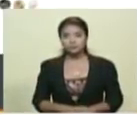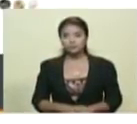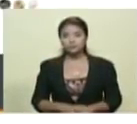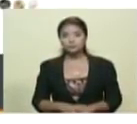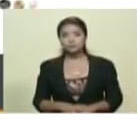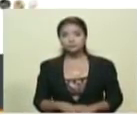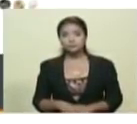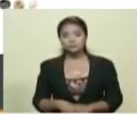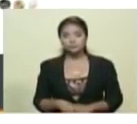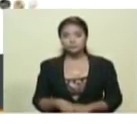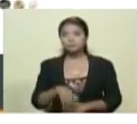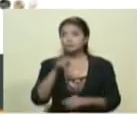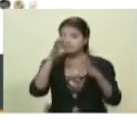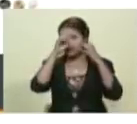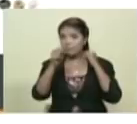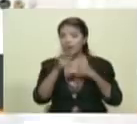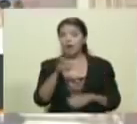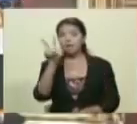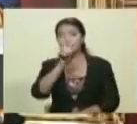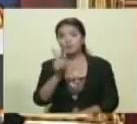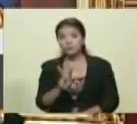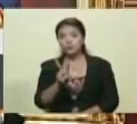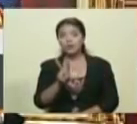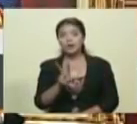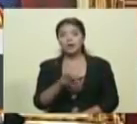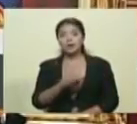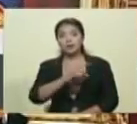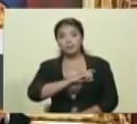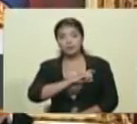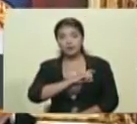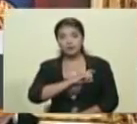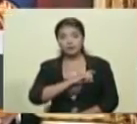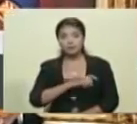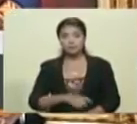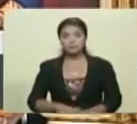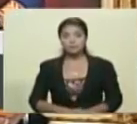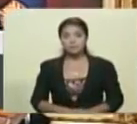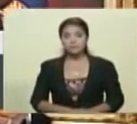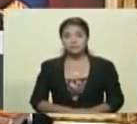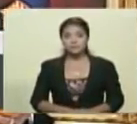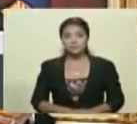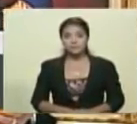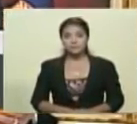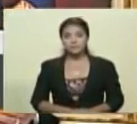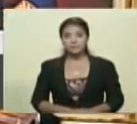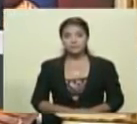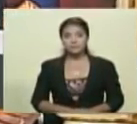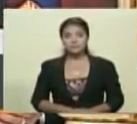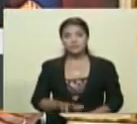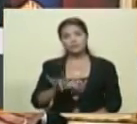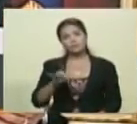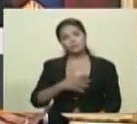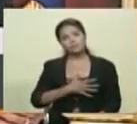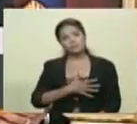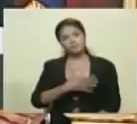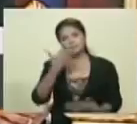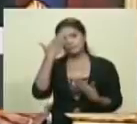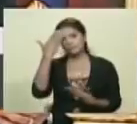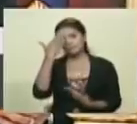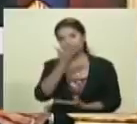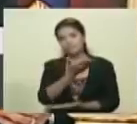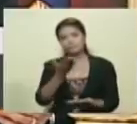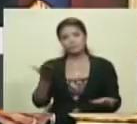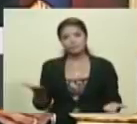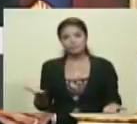Igualmente, Embajada de Venezuela en Guatemala. Saludos, Guatemala, queridos hermanos, hermanas.